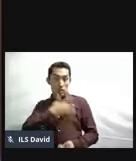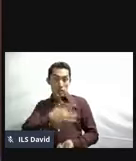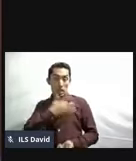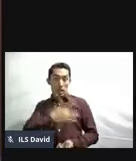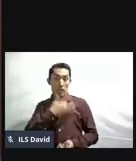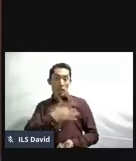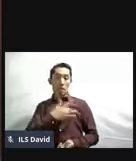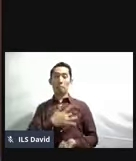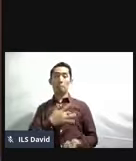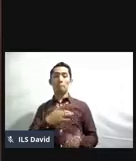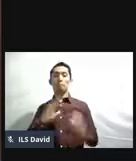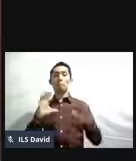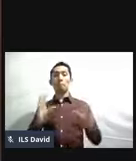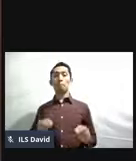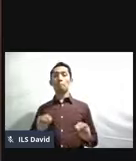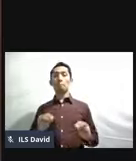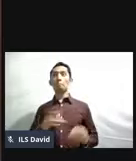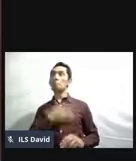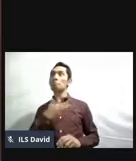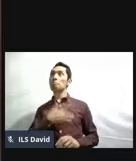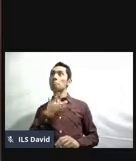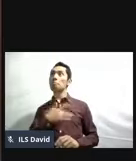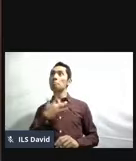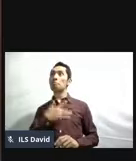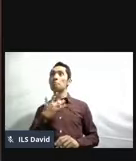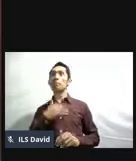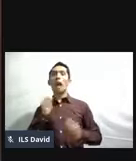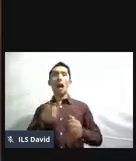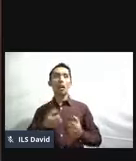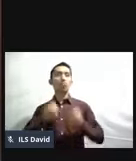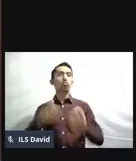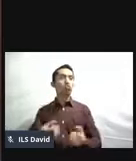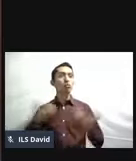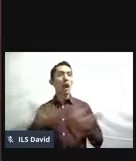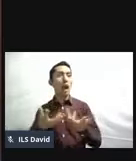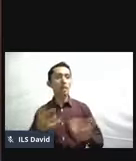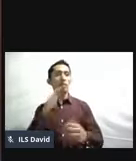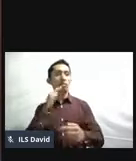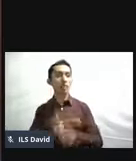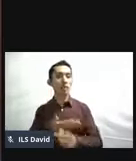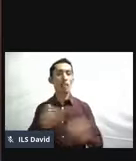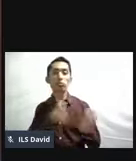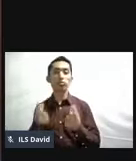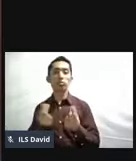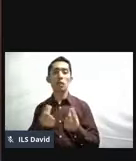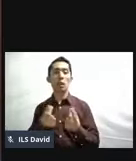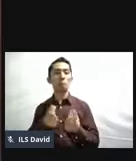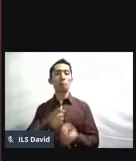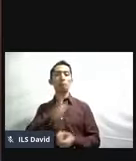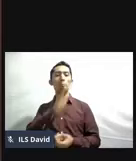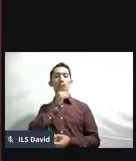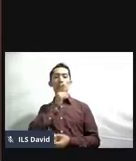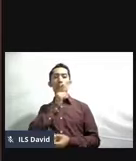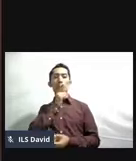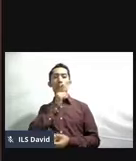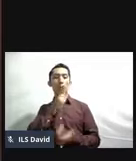generado ninguna motivación, ningún estímulo de manera interna. Esto sucede, por ejemplo, también, pues, cuando la gente